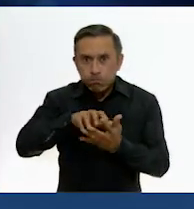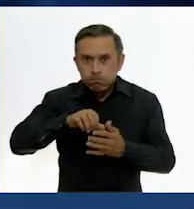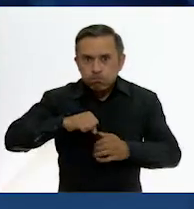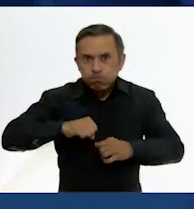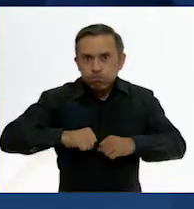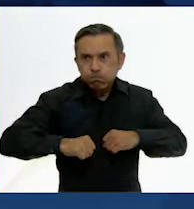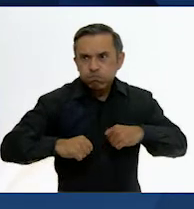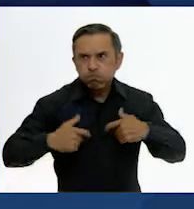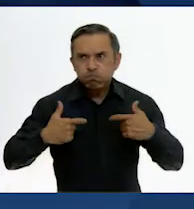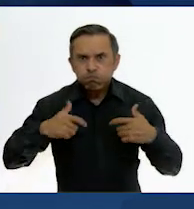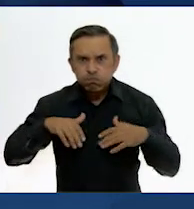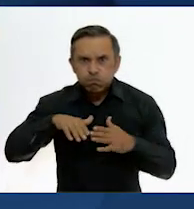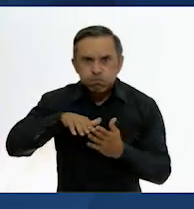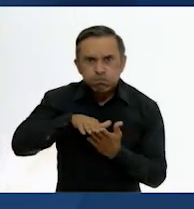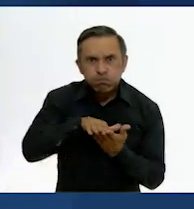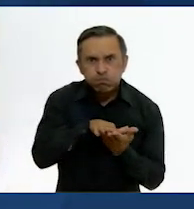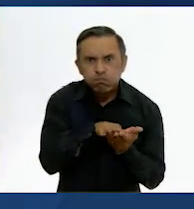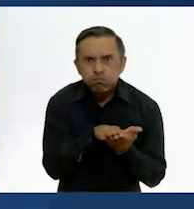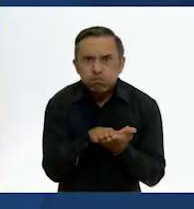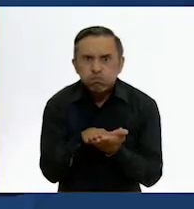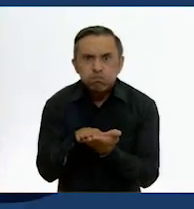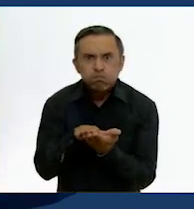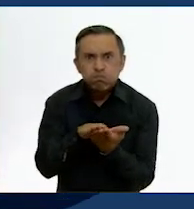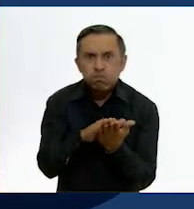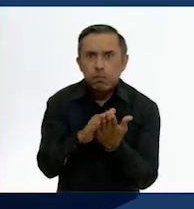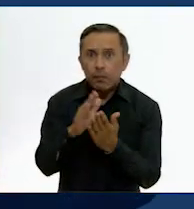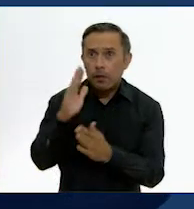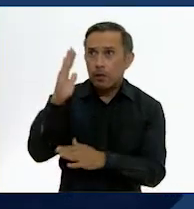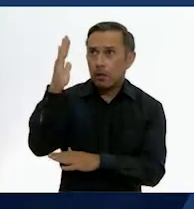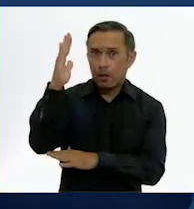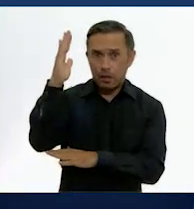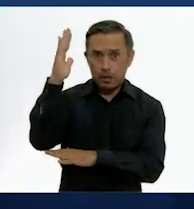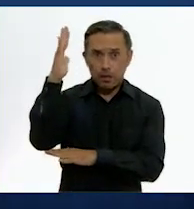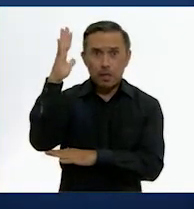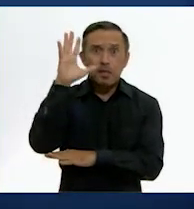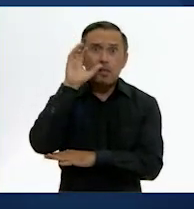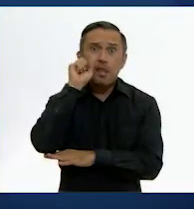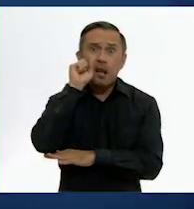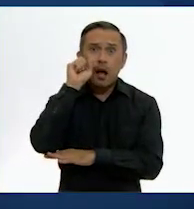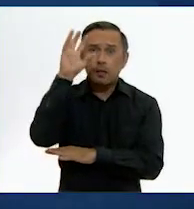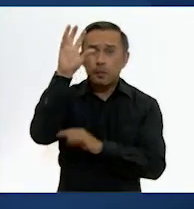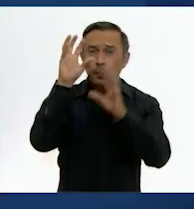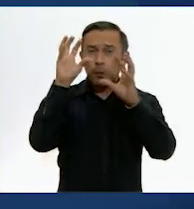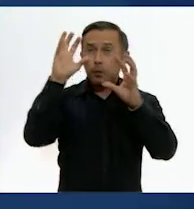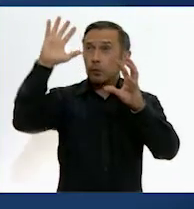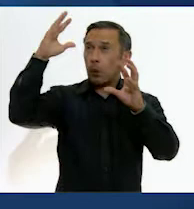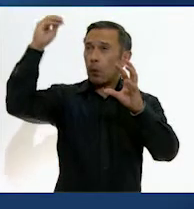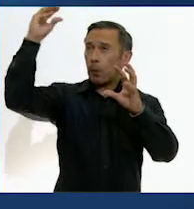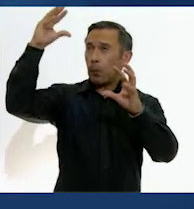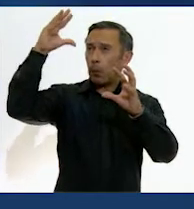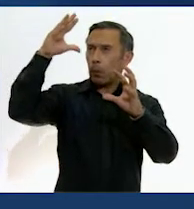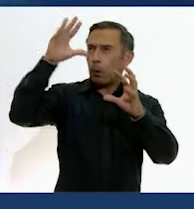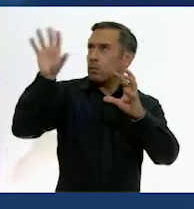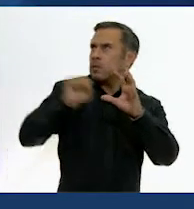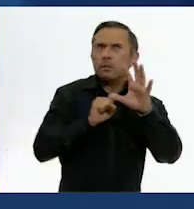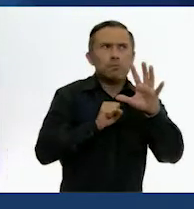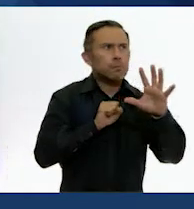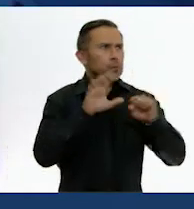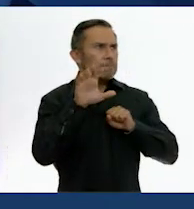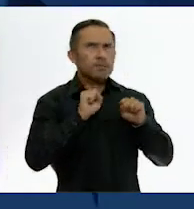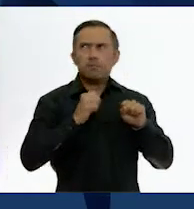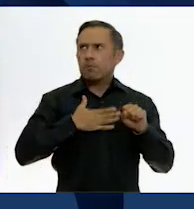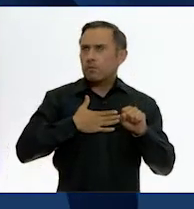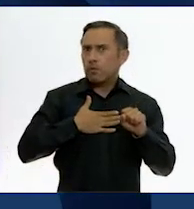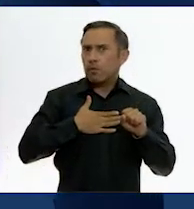cómo se reparte en el sol en el naranjo las naranjas venía de una boca amarga la